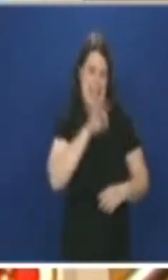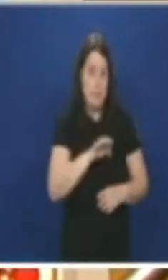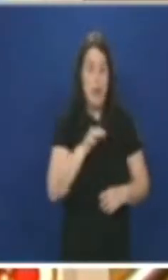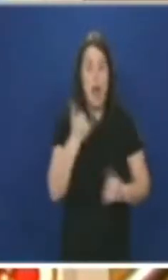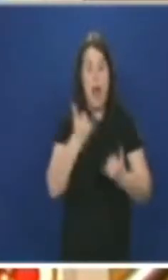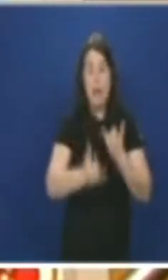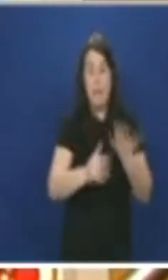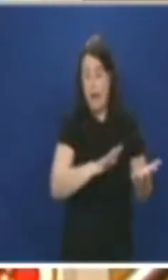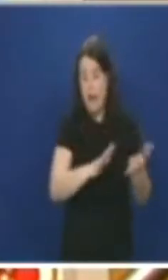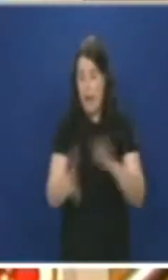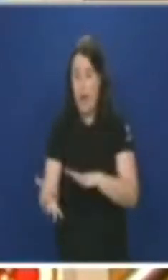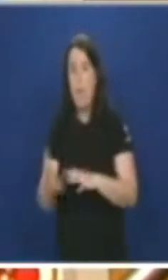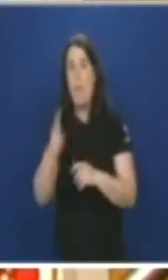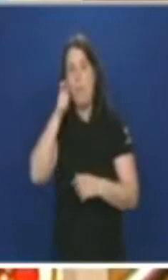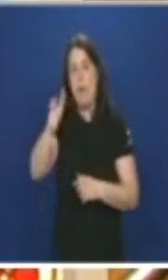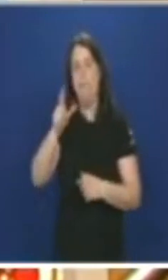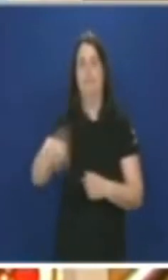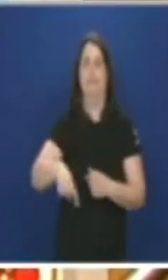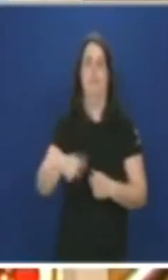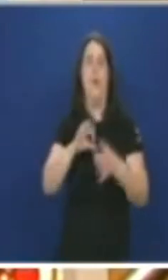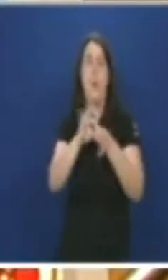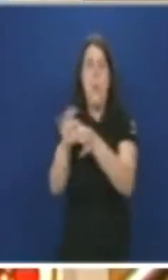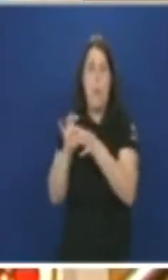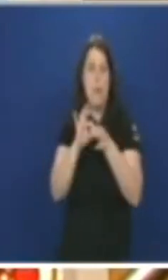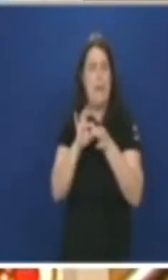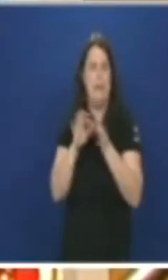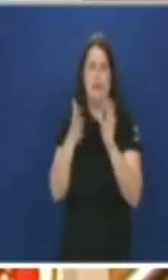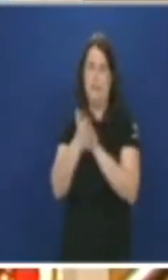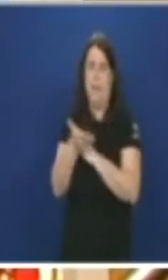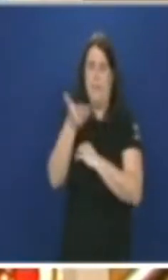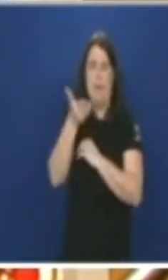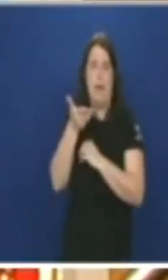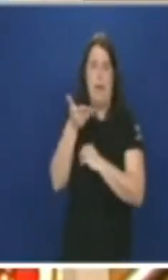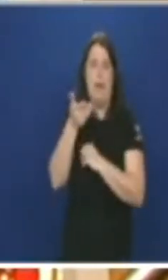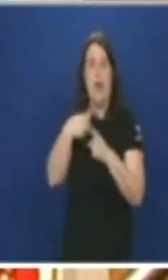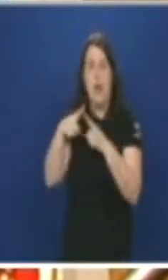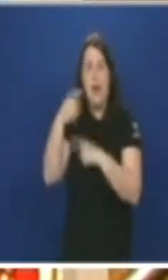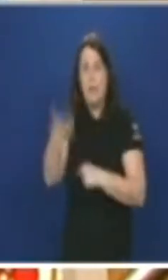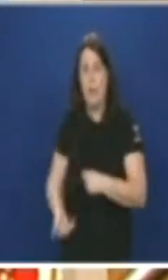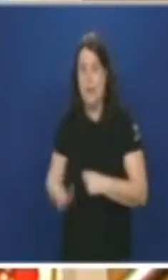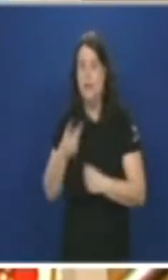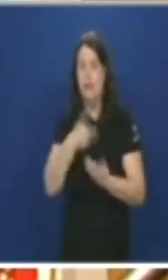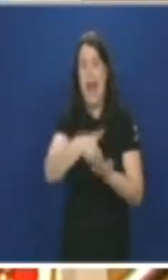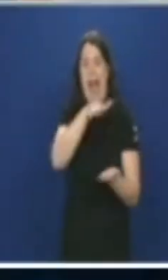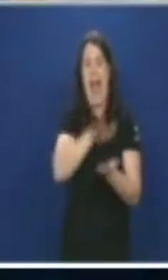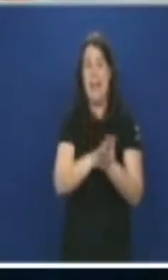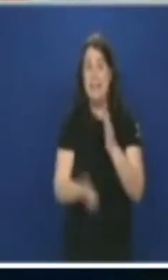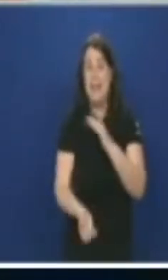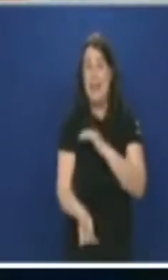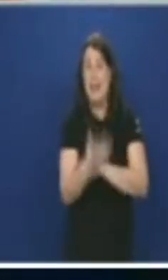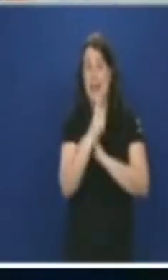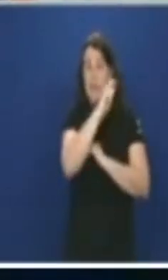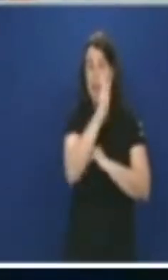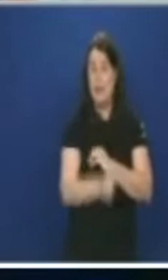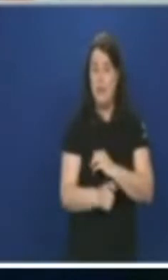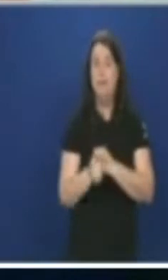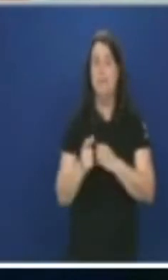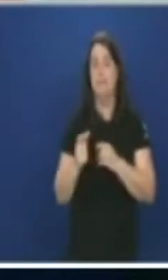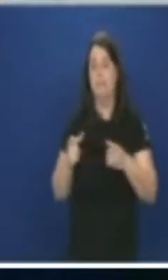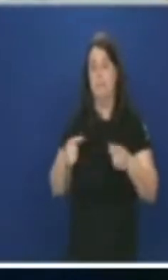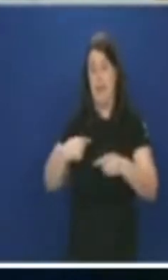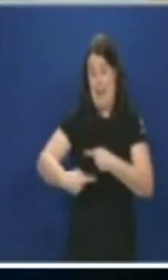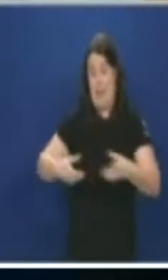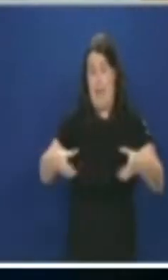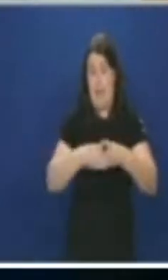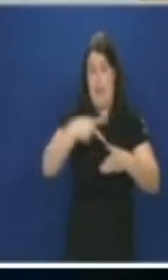pobo unido no esencial. Dende a súa acta fundacional, a xeración nos preocúpase por proclamar